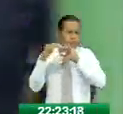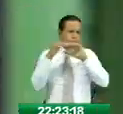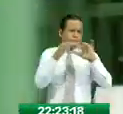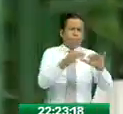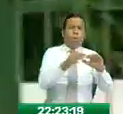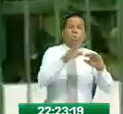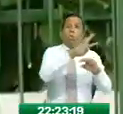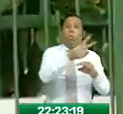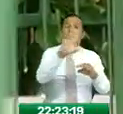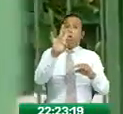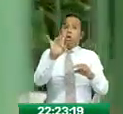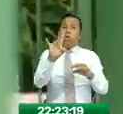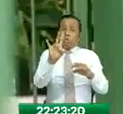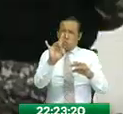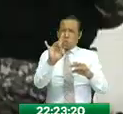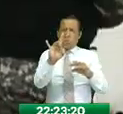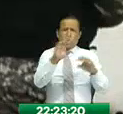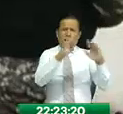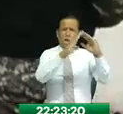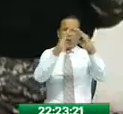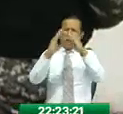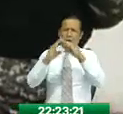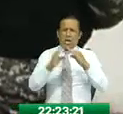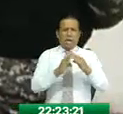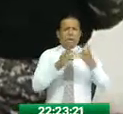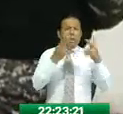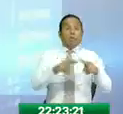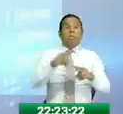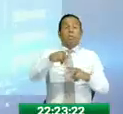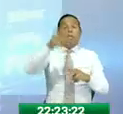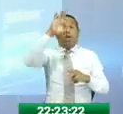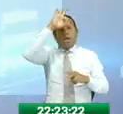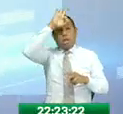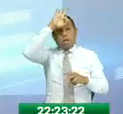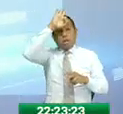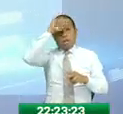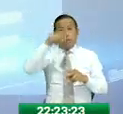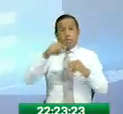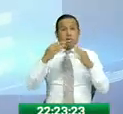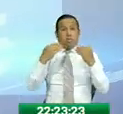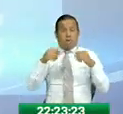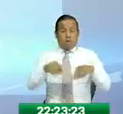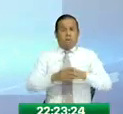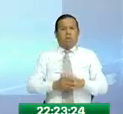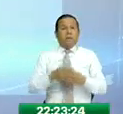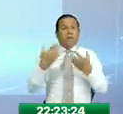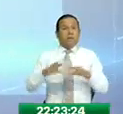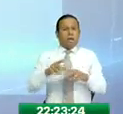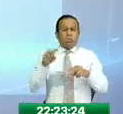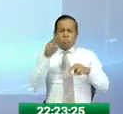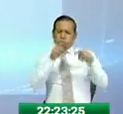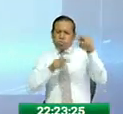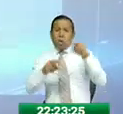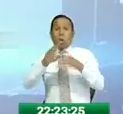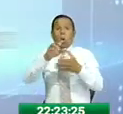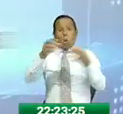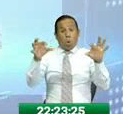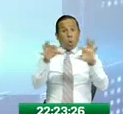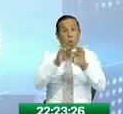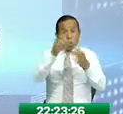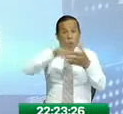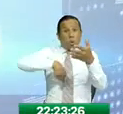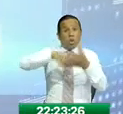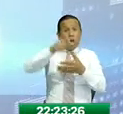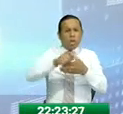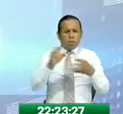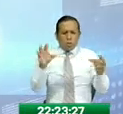inmuebles en 4 ciudades del país, entre estos el Hospital Guayaquil. Se seleccionaron 140 contratos superiores a $800,000